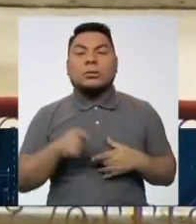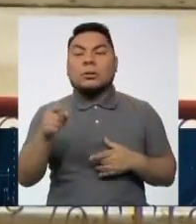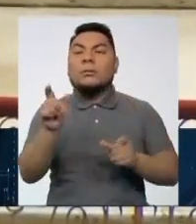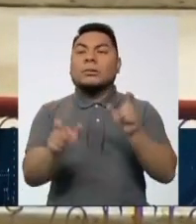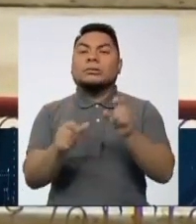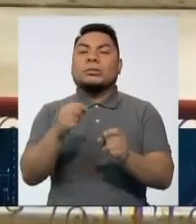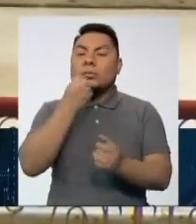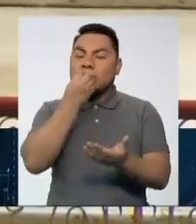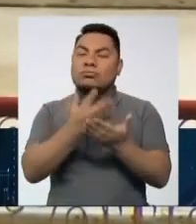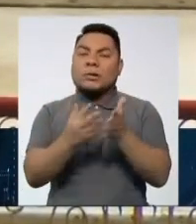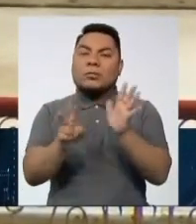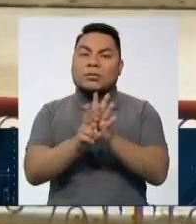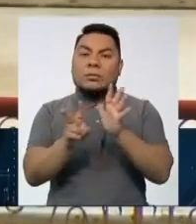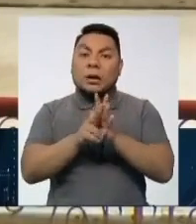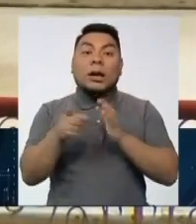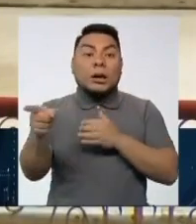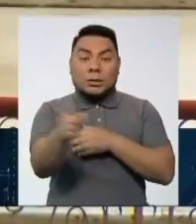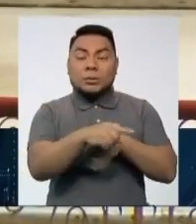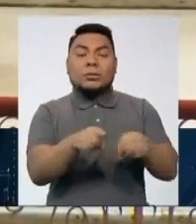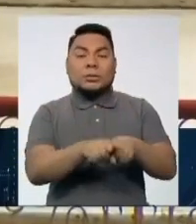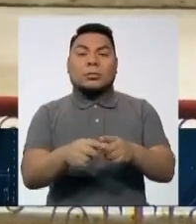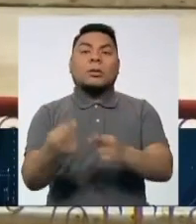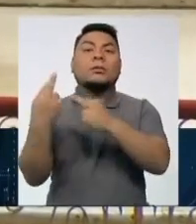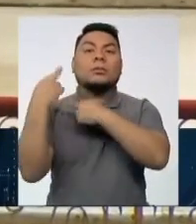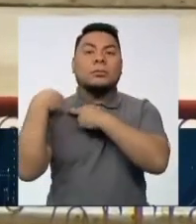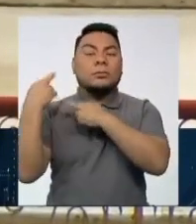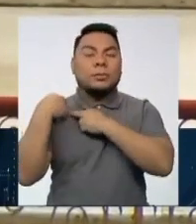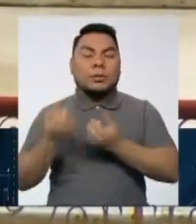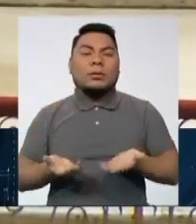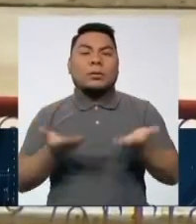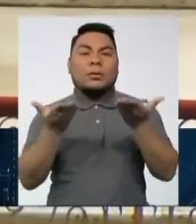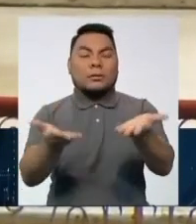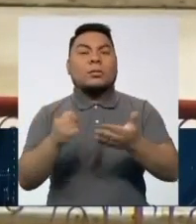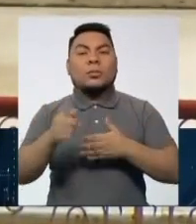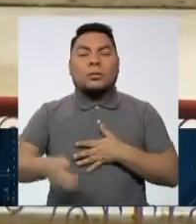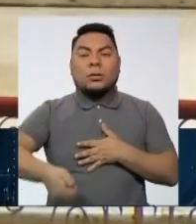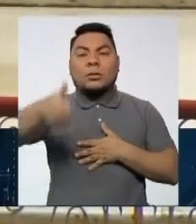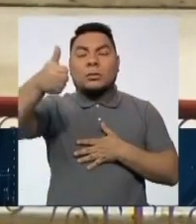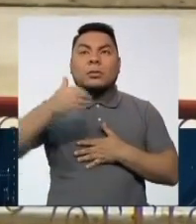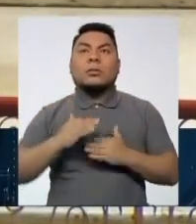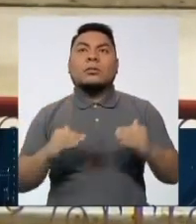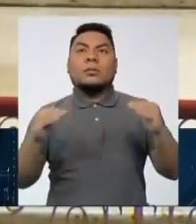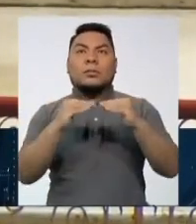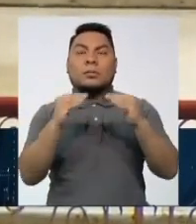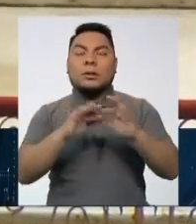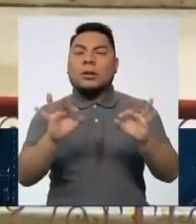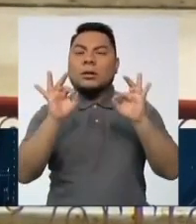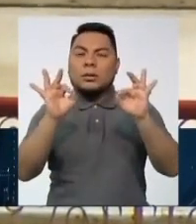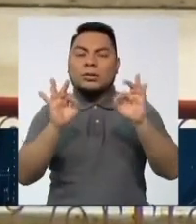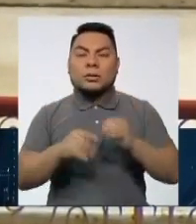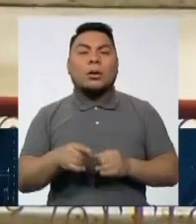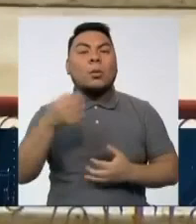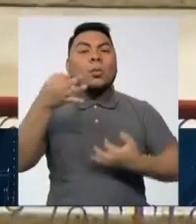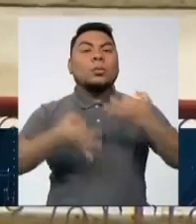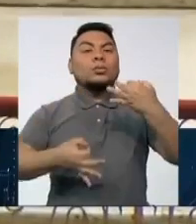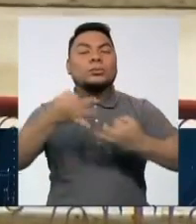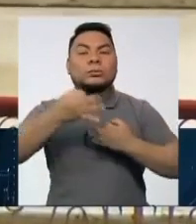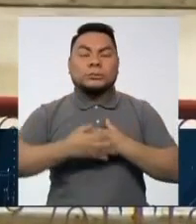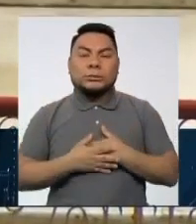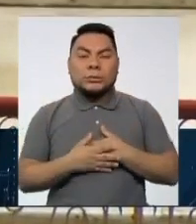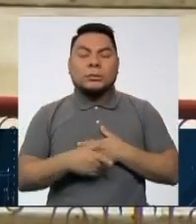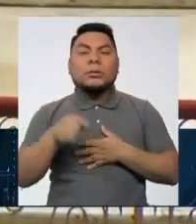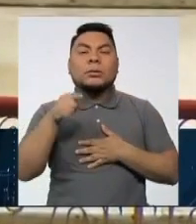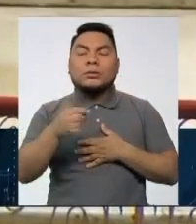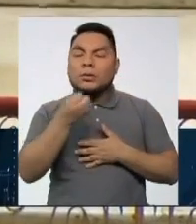voluntad la responsabilidad de dar a una autoridad democrática legítima y justa